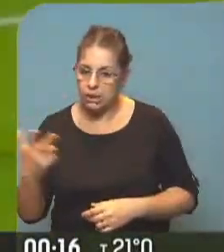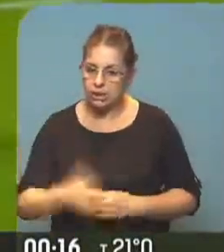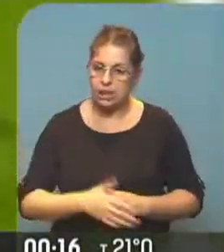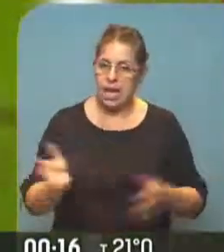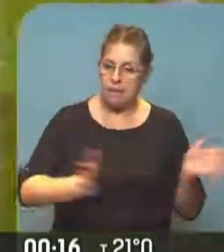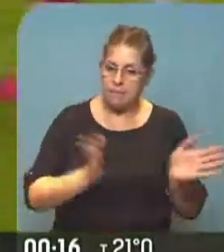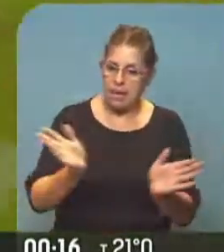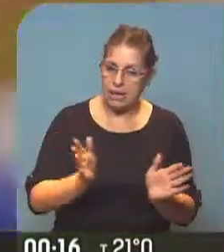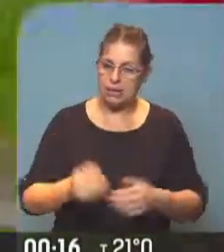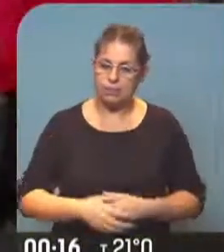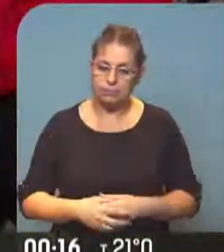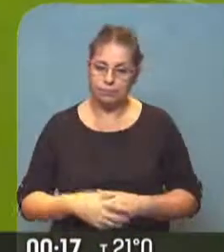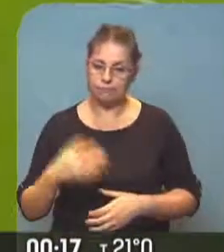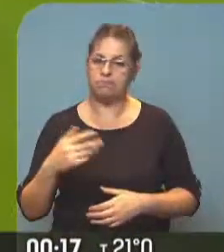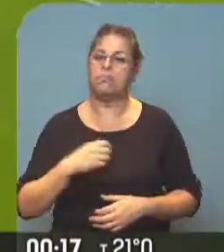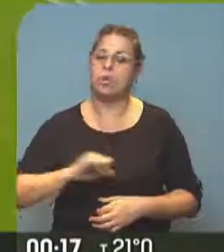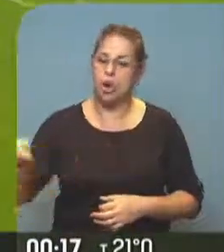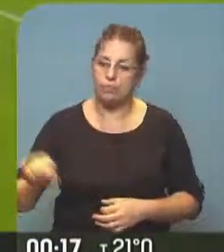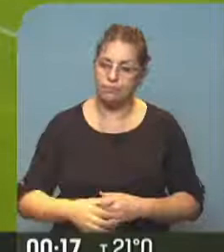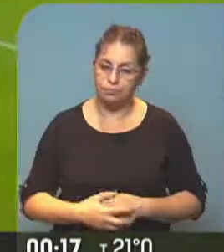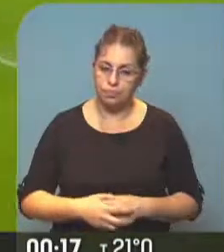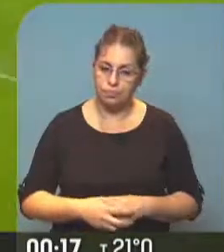El arquero. Toma.